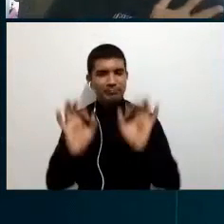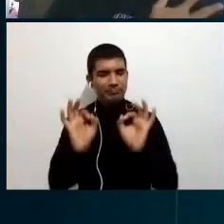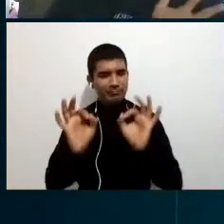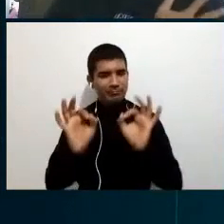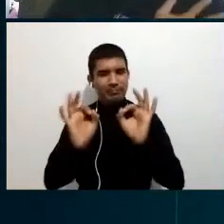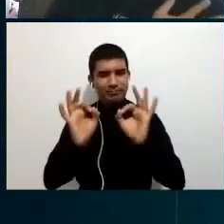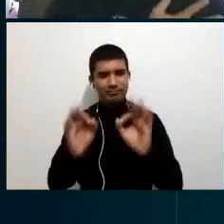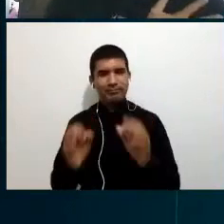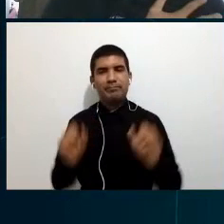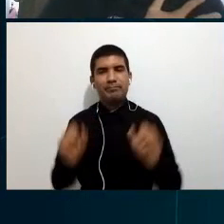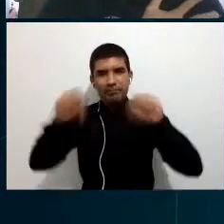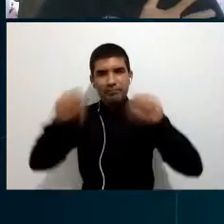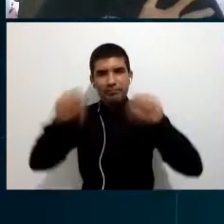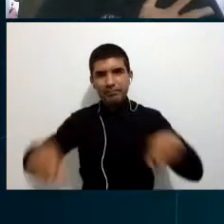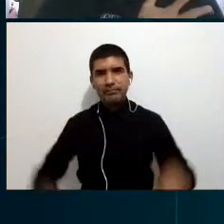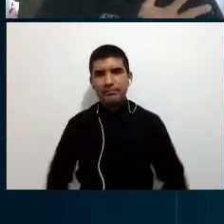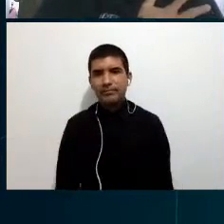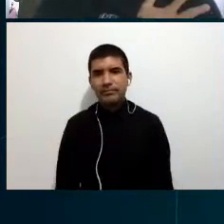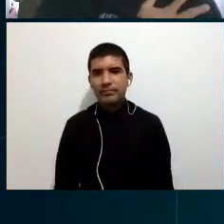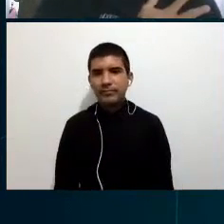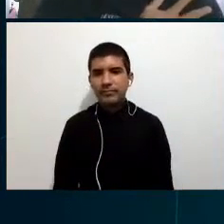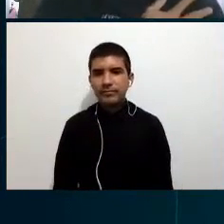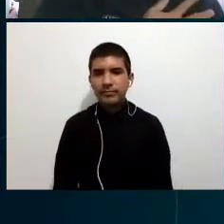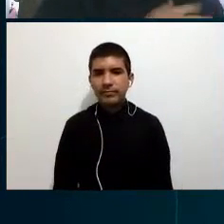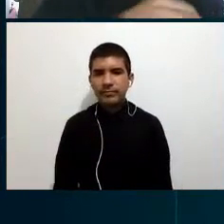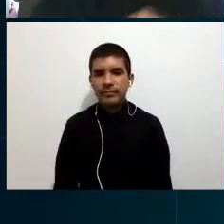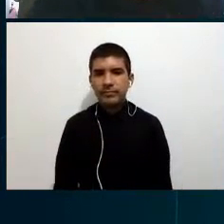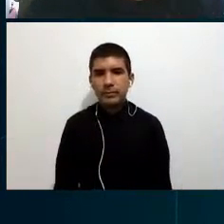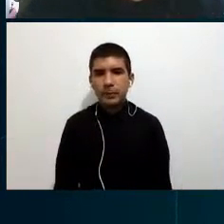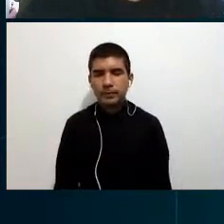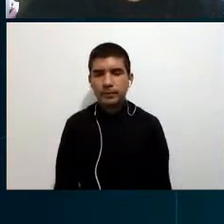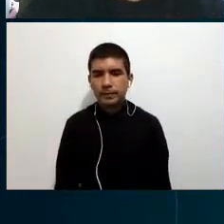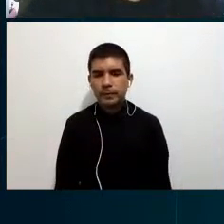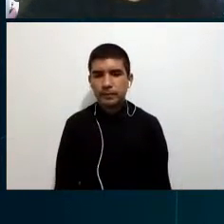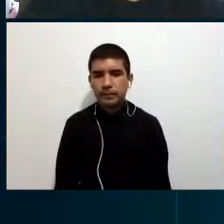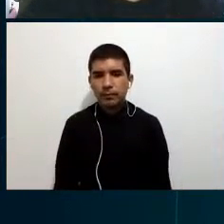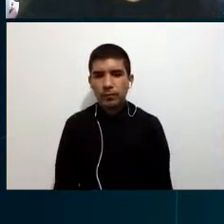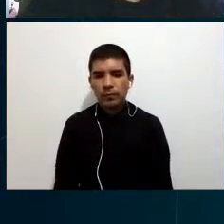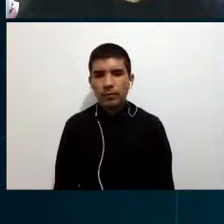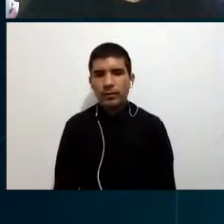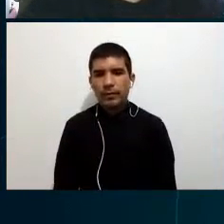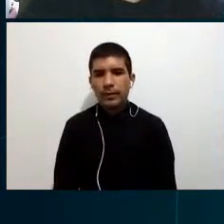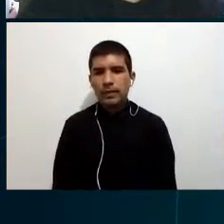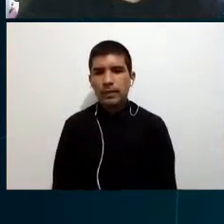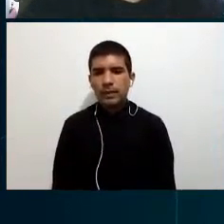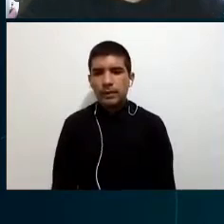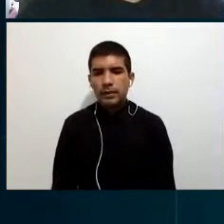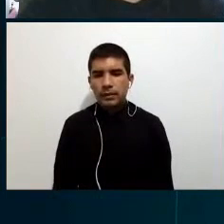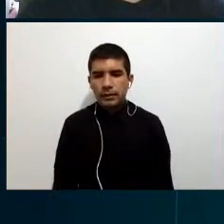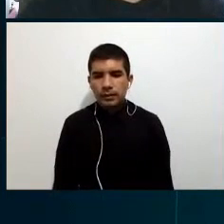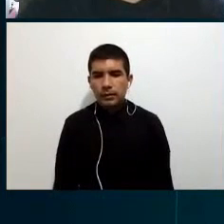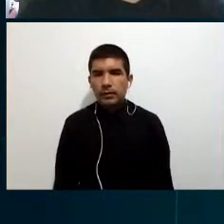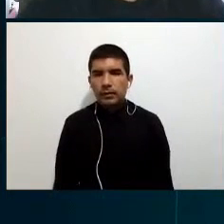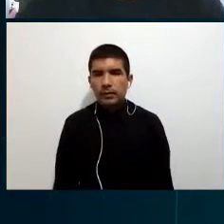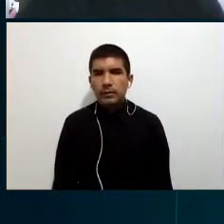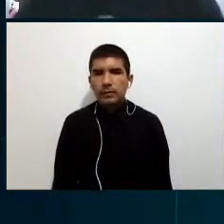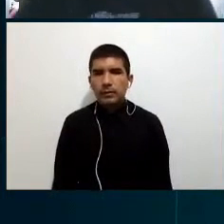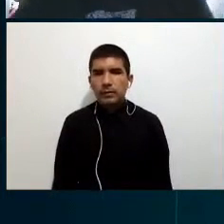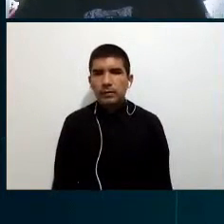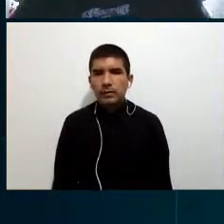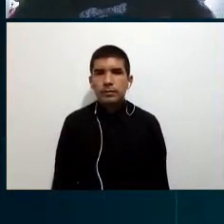Lo cual indica un proceso en operación que está volviéndose un poco